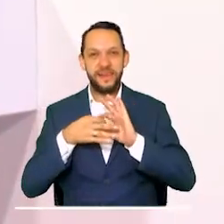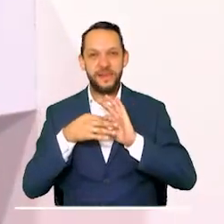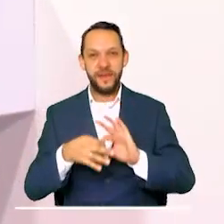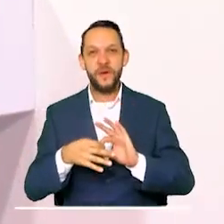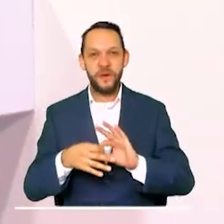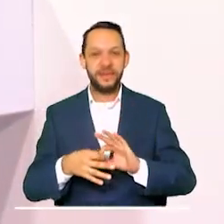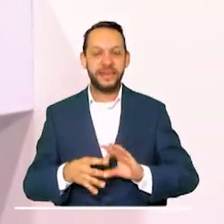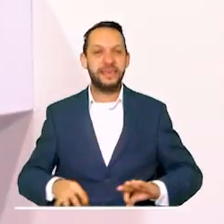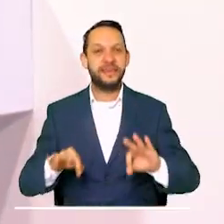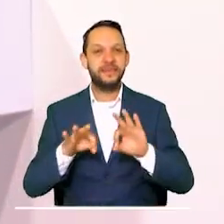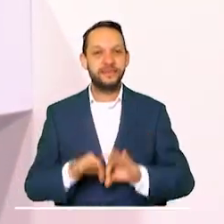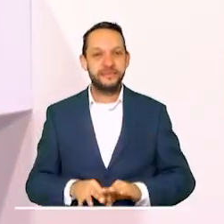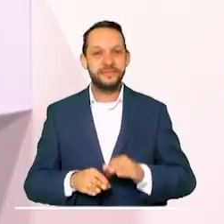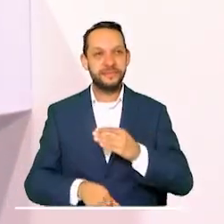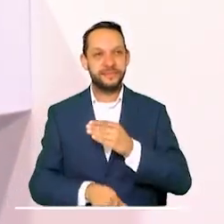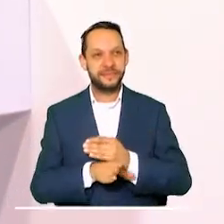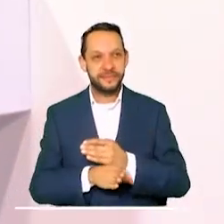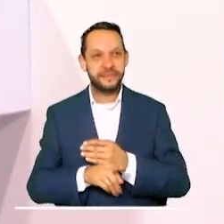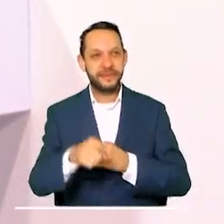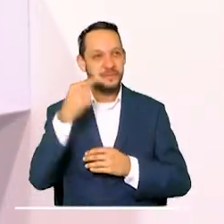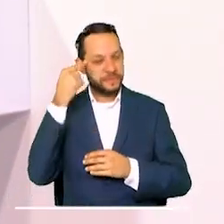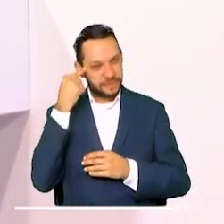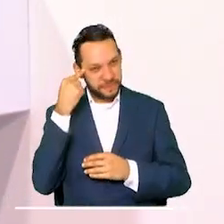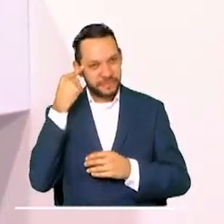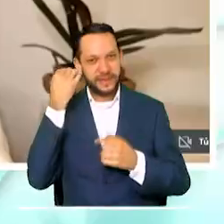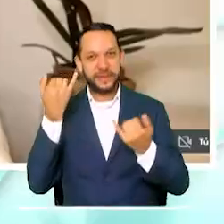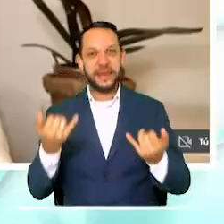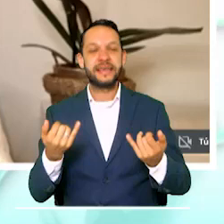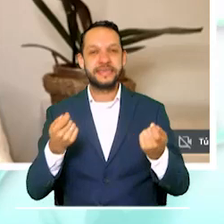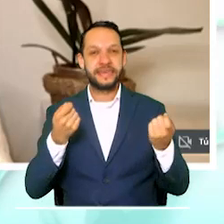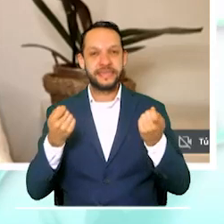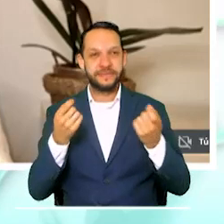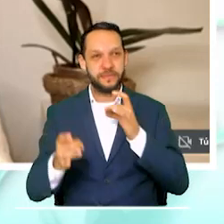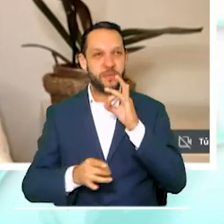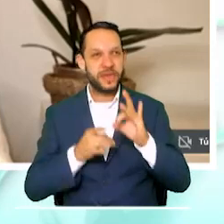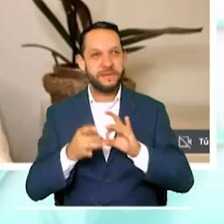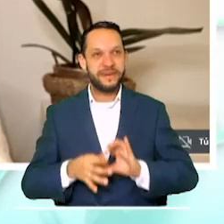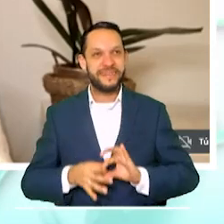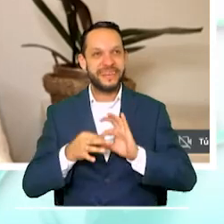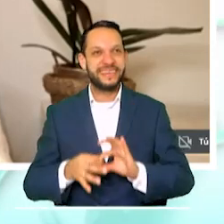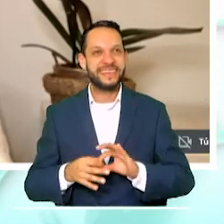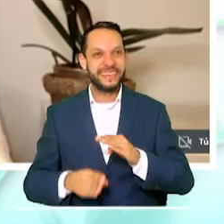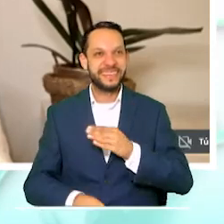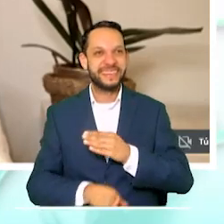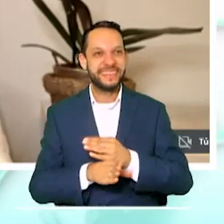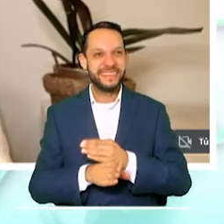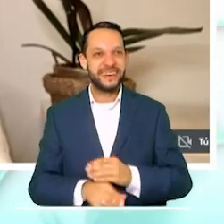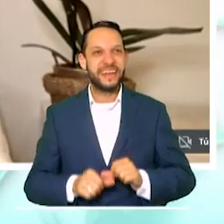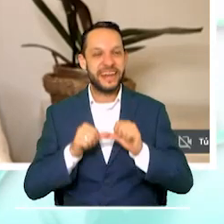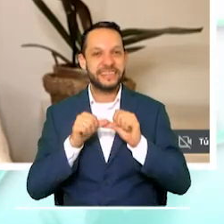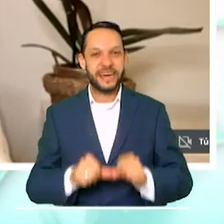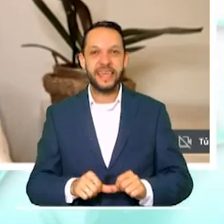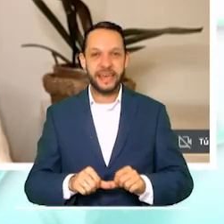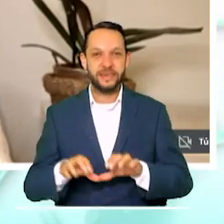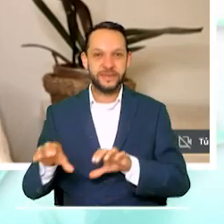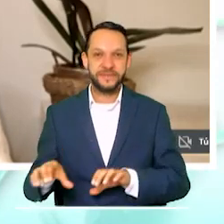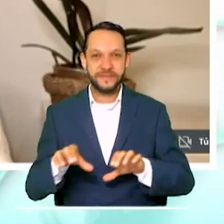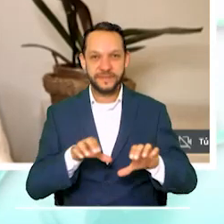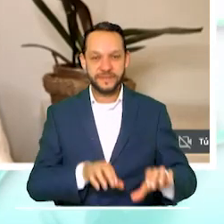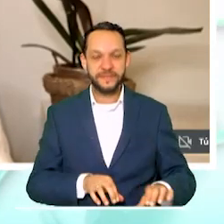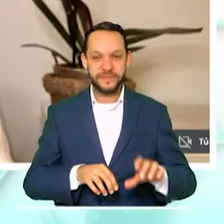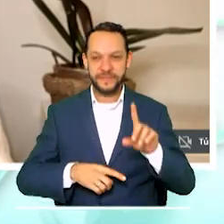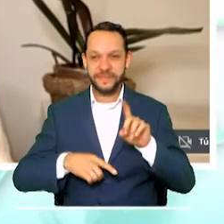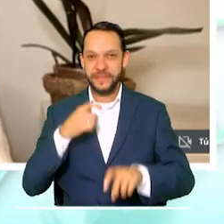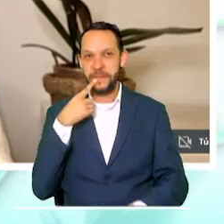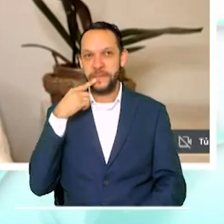porque él enseña mindfulness. Y mindfulness para mí es algo muy precioso. Roberto, ¿nos puedes definir mindfulness? Me